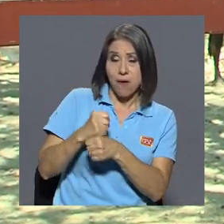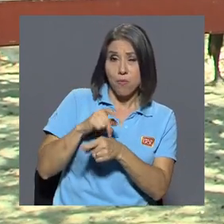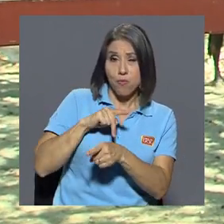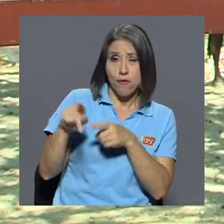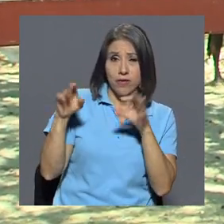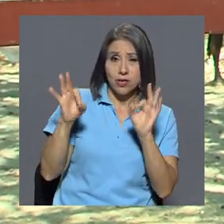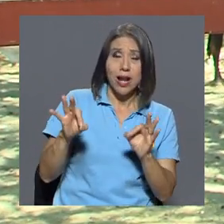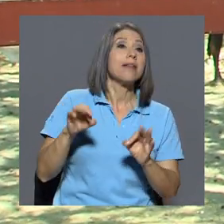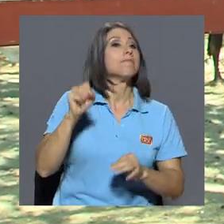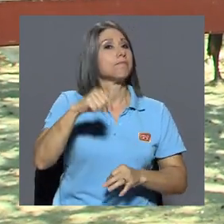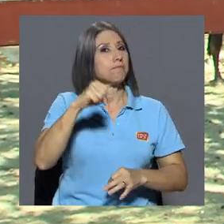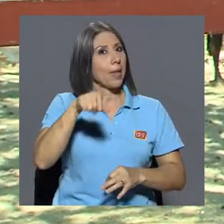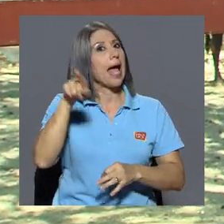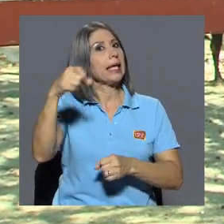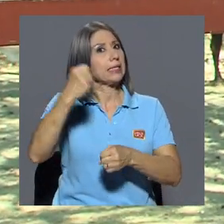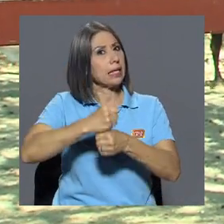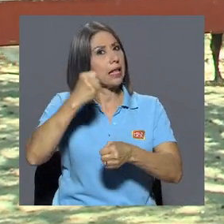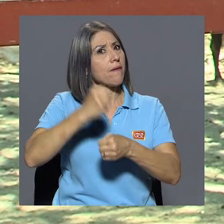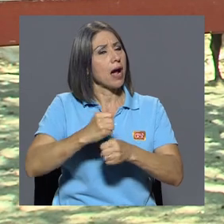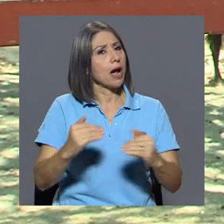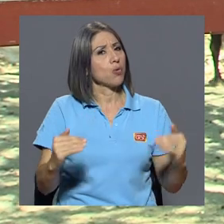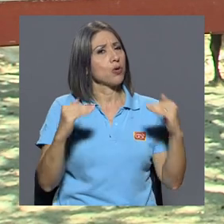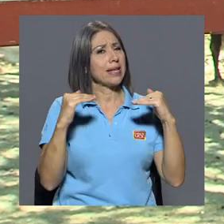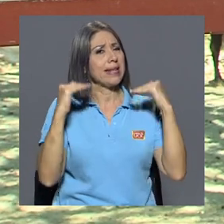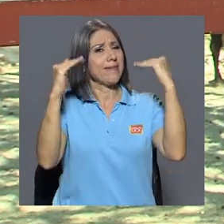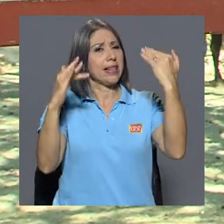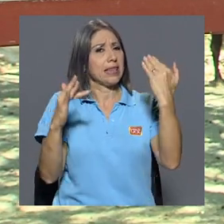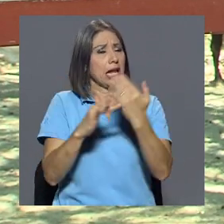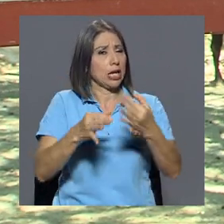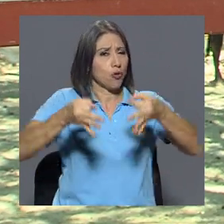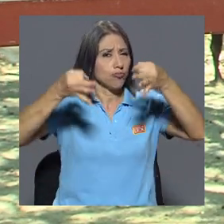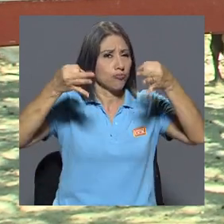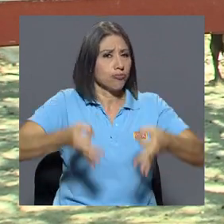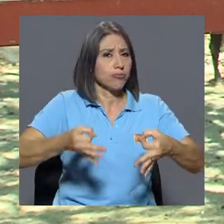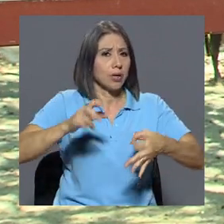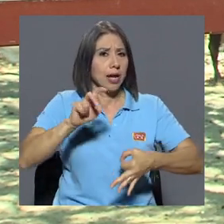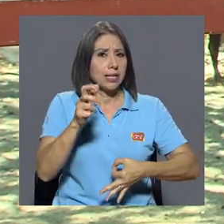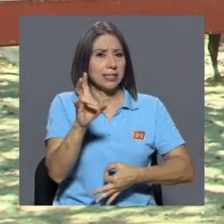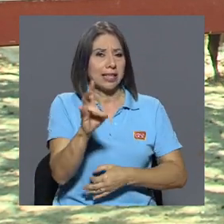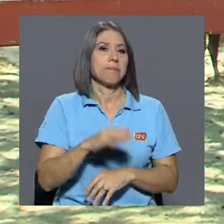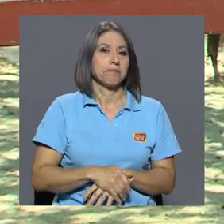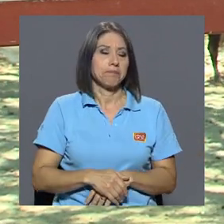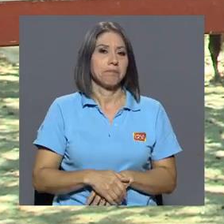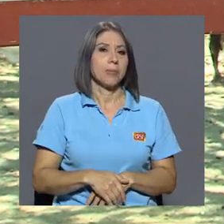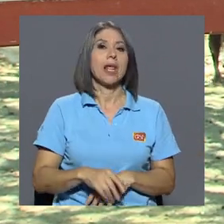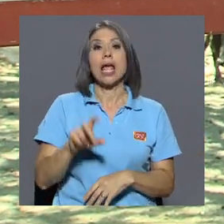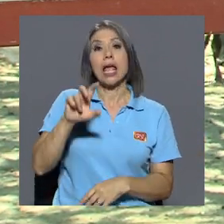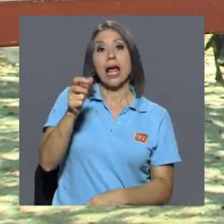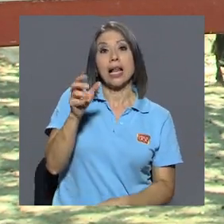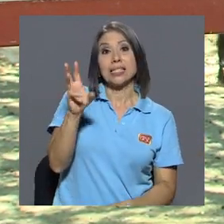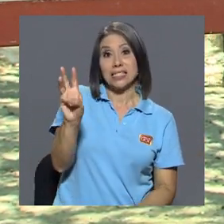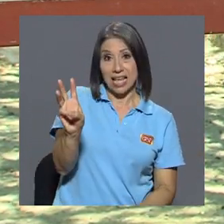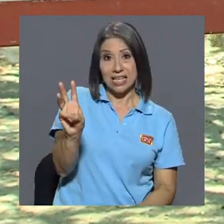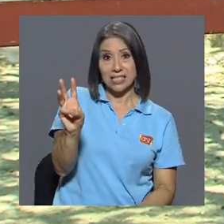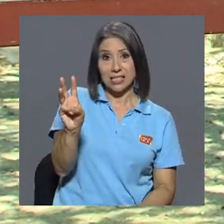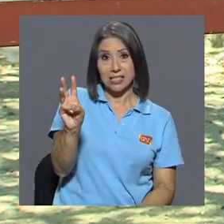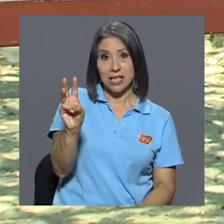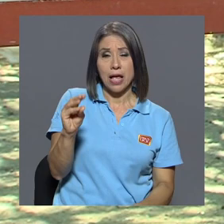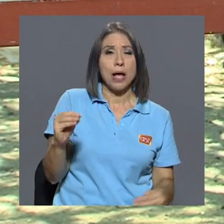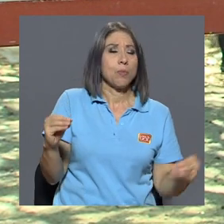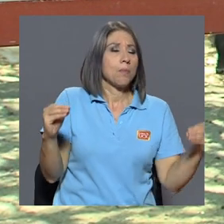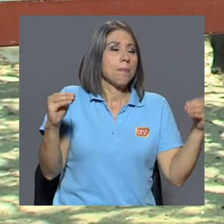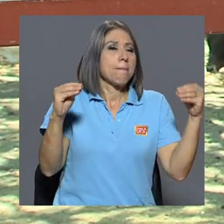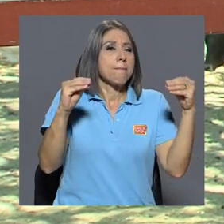al mejor, al más alto nivel técnico. En Canal 6 hay muchísimo más